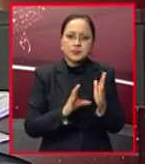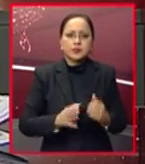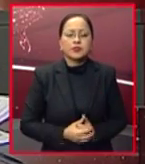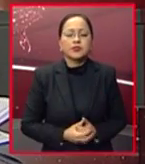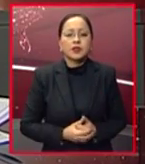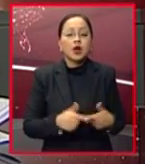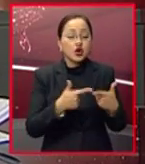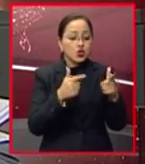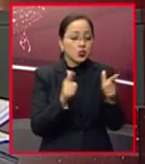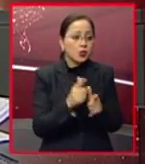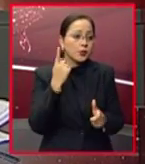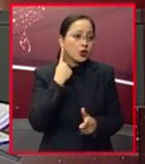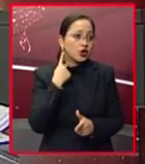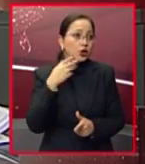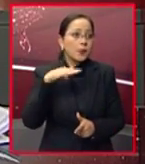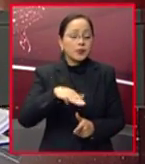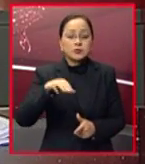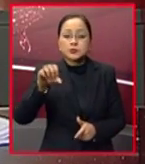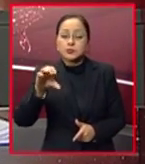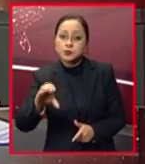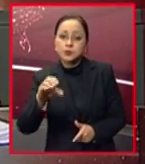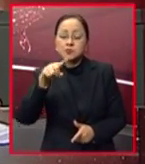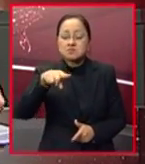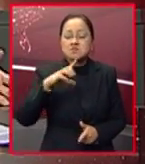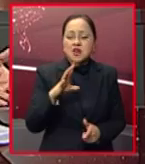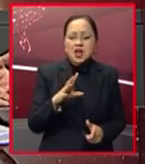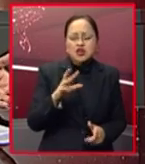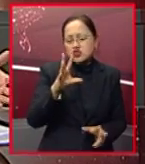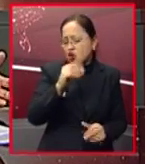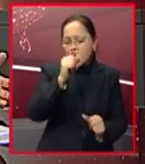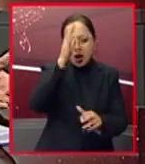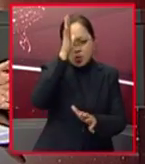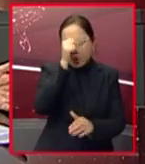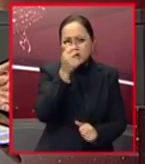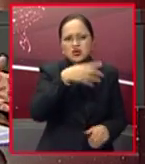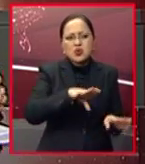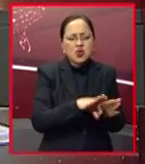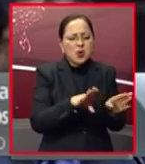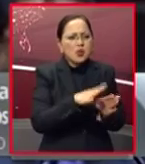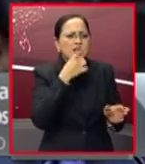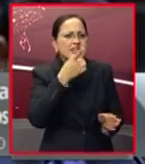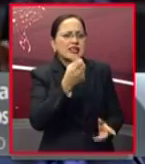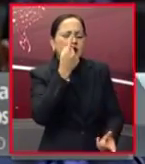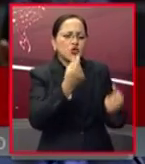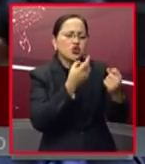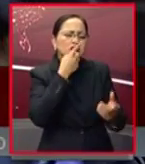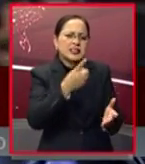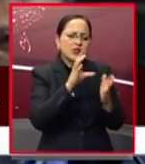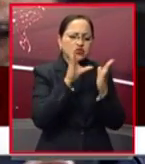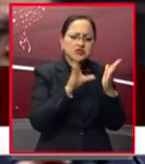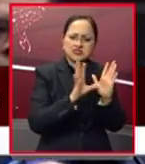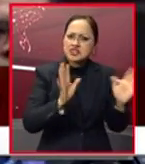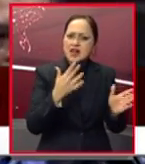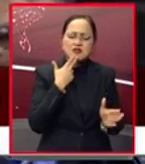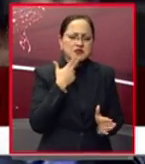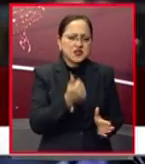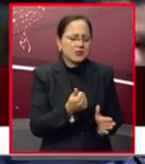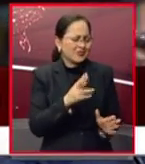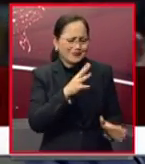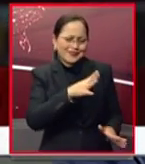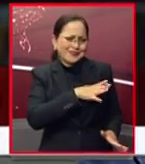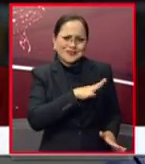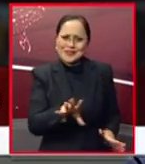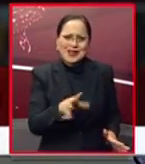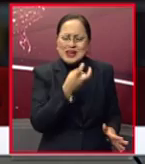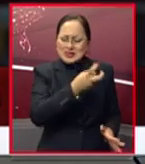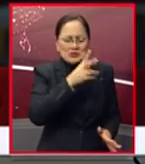Movimiento Ciudadano afirmó no estar de acuerdo con las voces que señalan que la Constitución es obsoleta o ha quedado rebasada. Asimismo dijo que el gran reto es